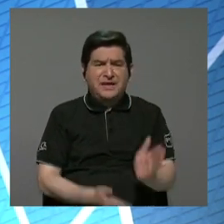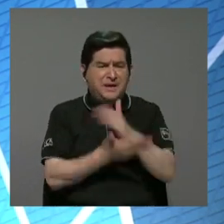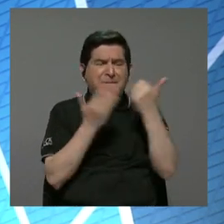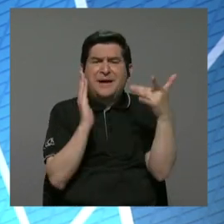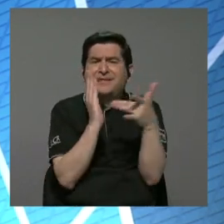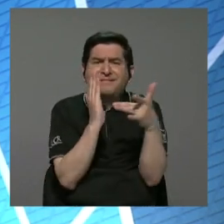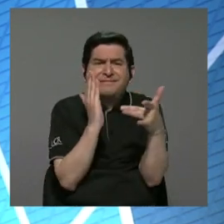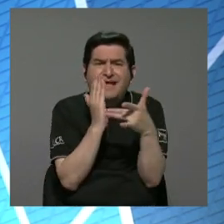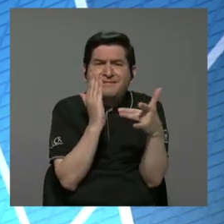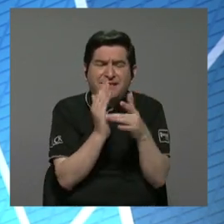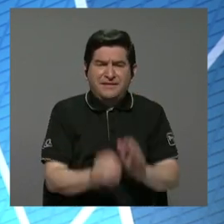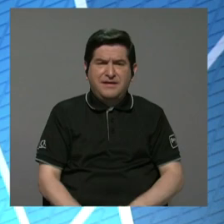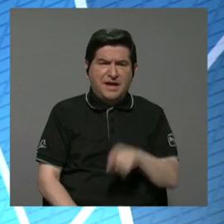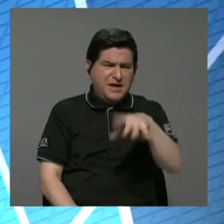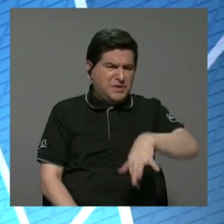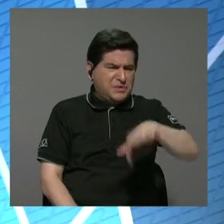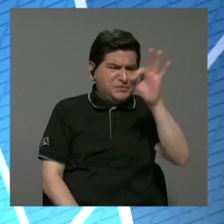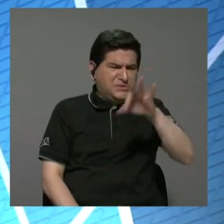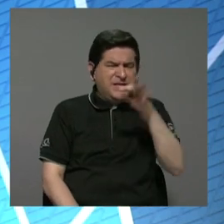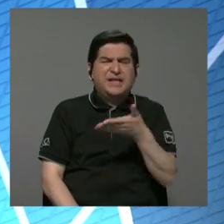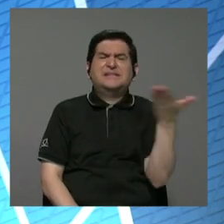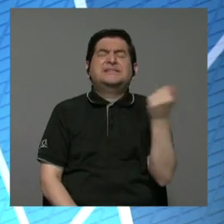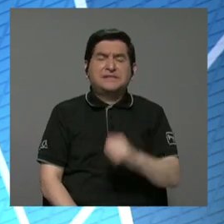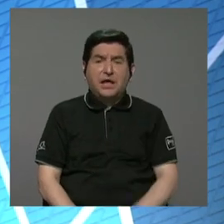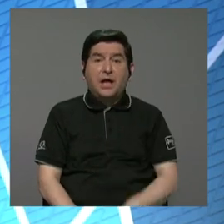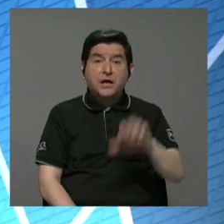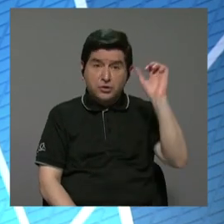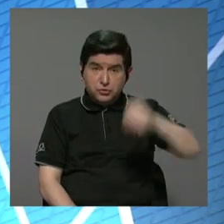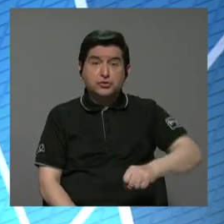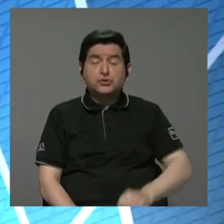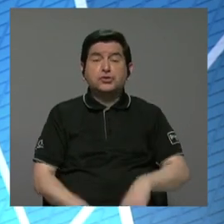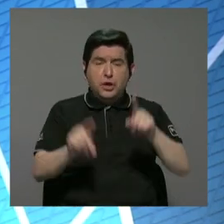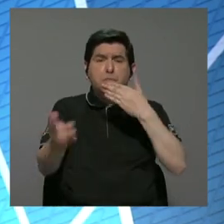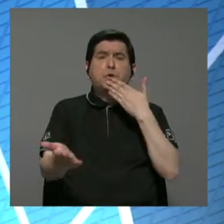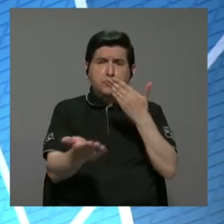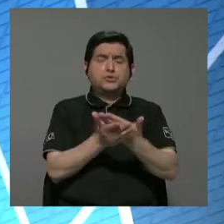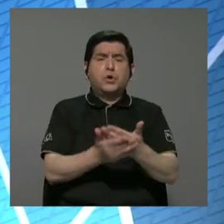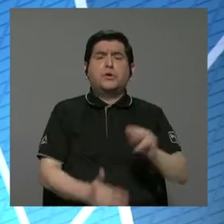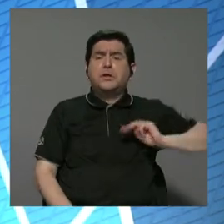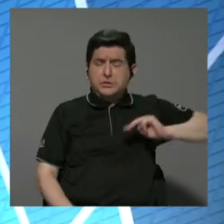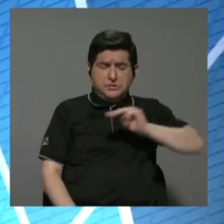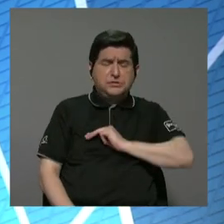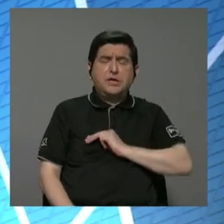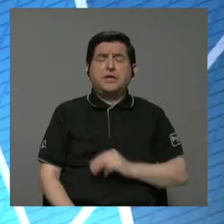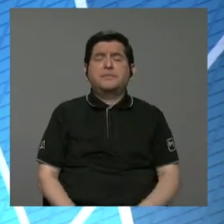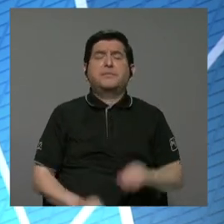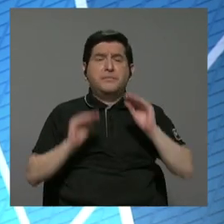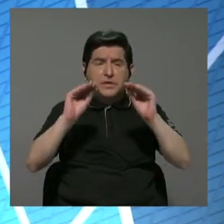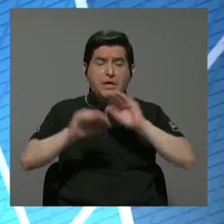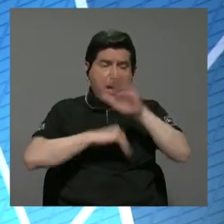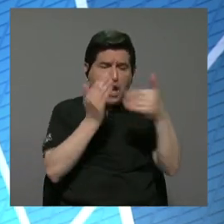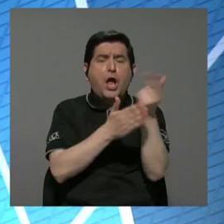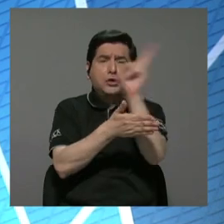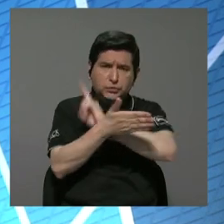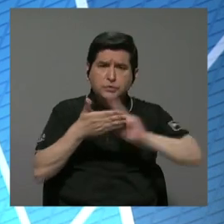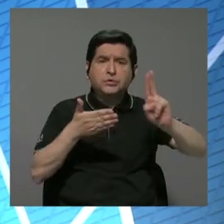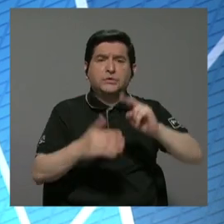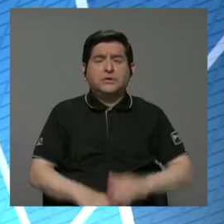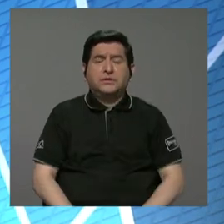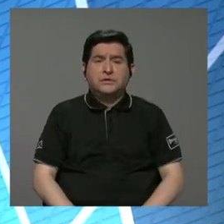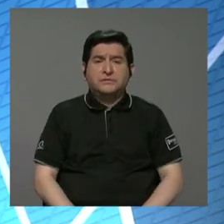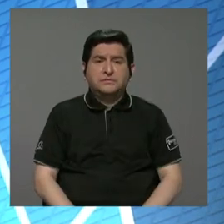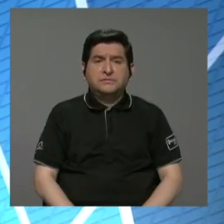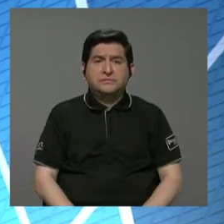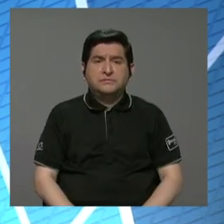técnico. ¿Qué es lo que ustedes han encontrado ahí? Porque sí, efectivamente hay gente muy buena en el Ministerio de Educación, hay gente muy buena en todas las universidades, se